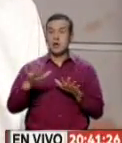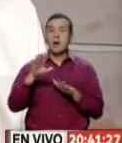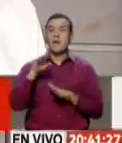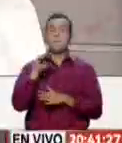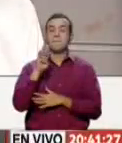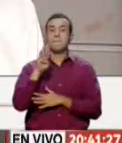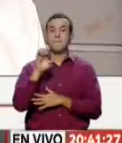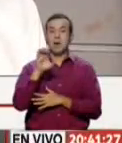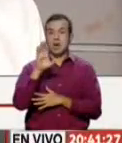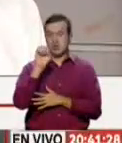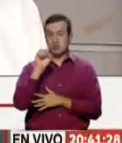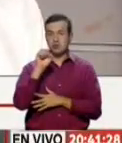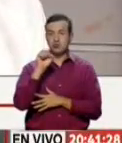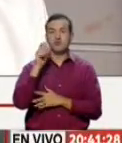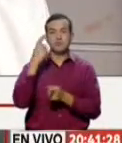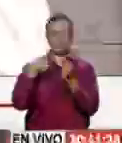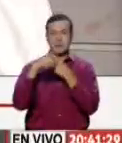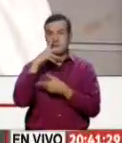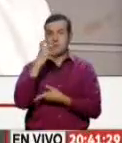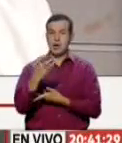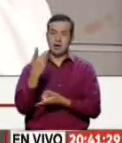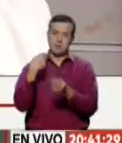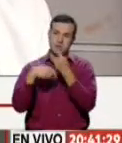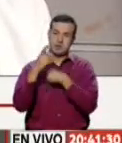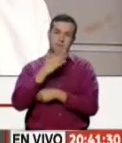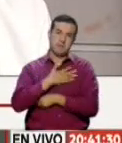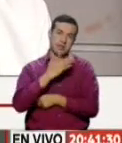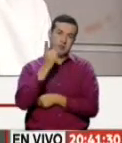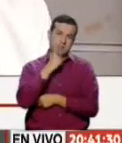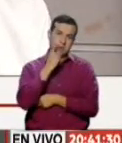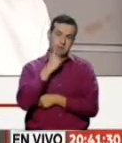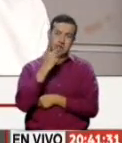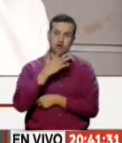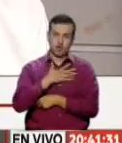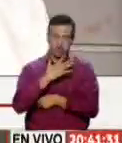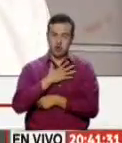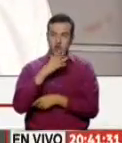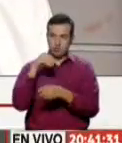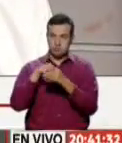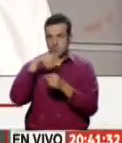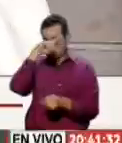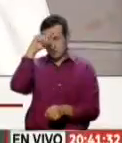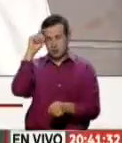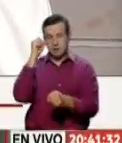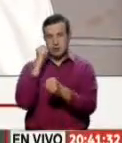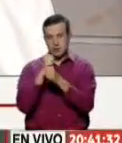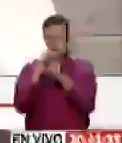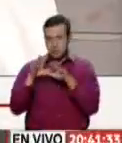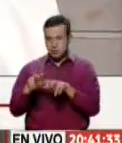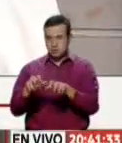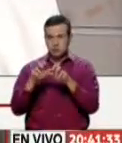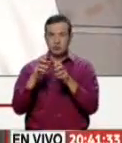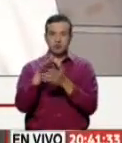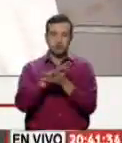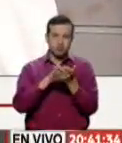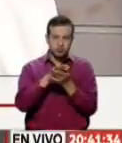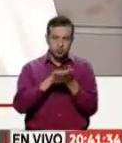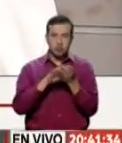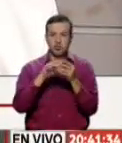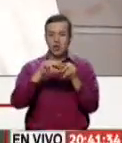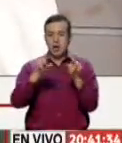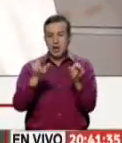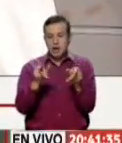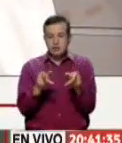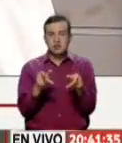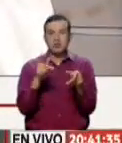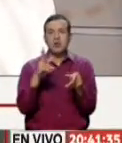y Pedro Vicente Maldonado vendía pan. Por mi padre me hago panificador, empiezo haciendo bolitas, cachitos, como